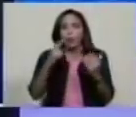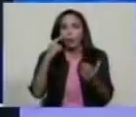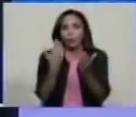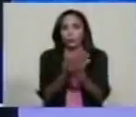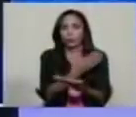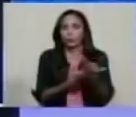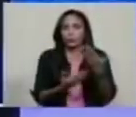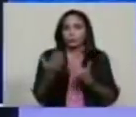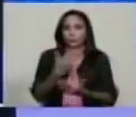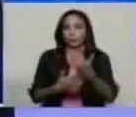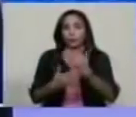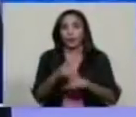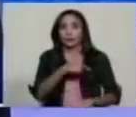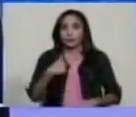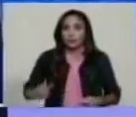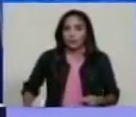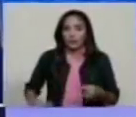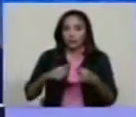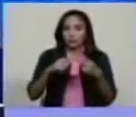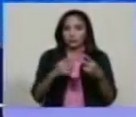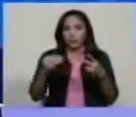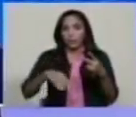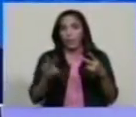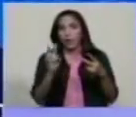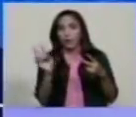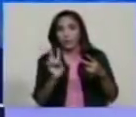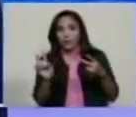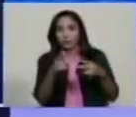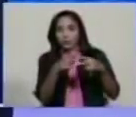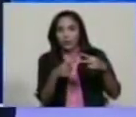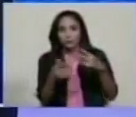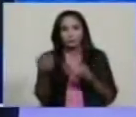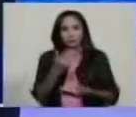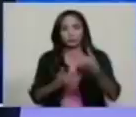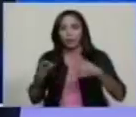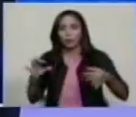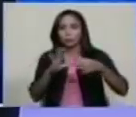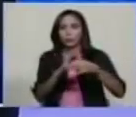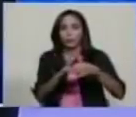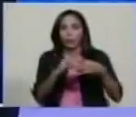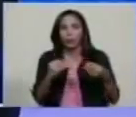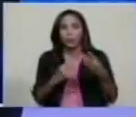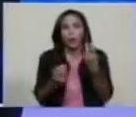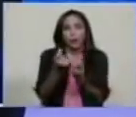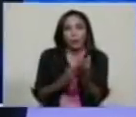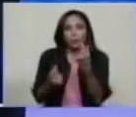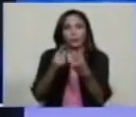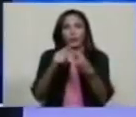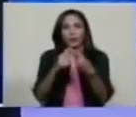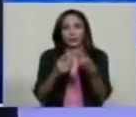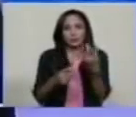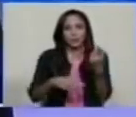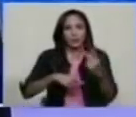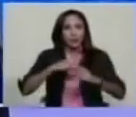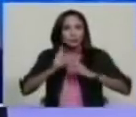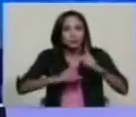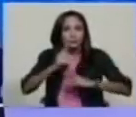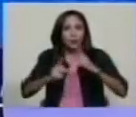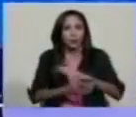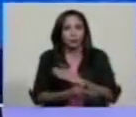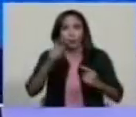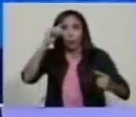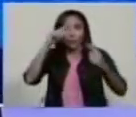aliados estratégicos, sino que viene a representar también en el campo económico y comercial la principal